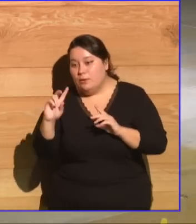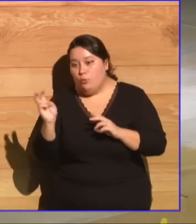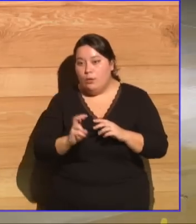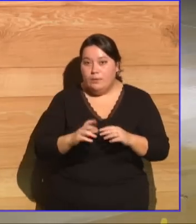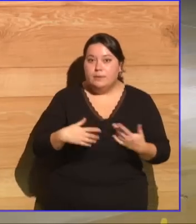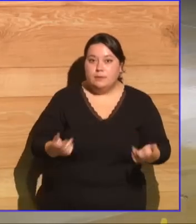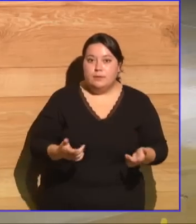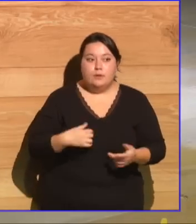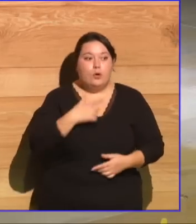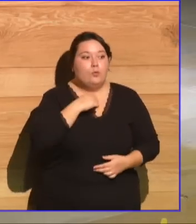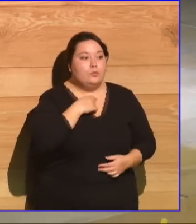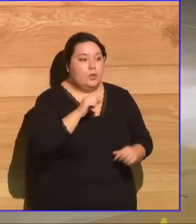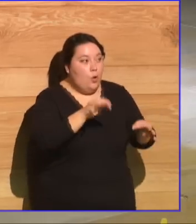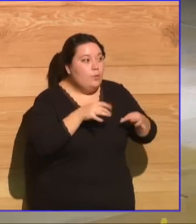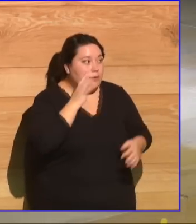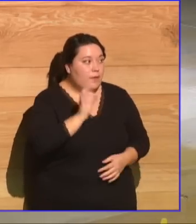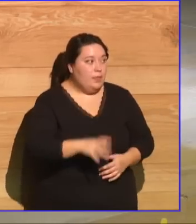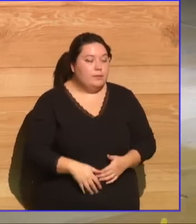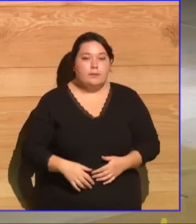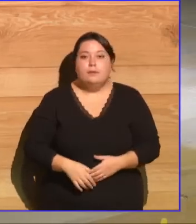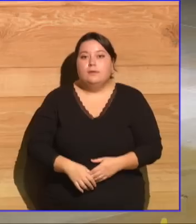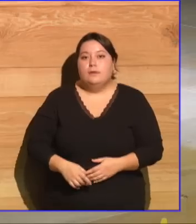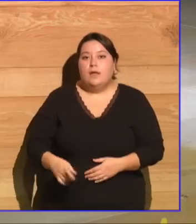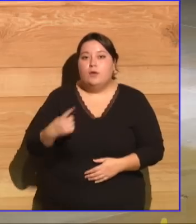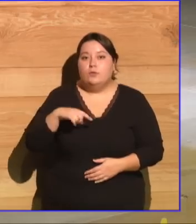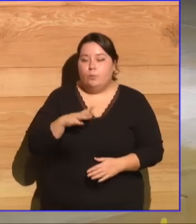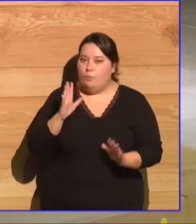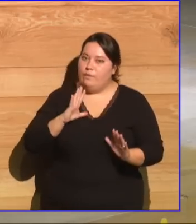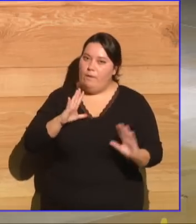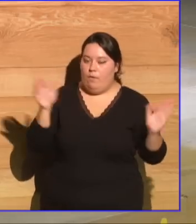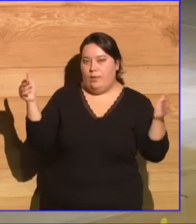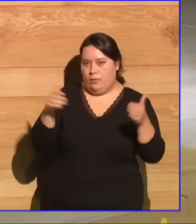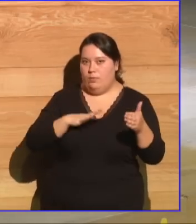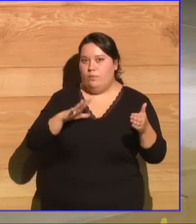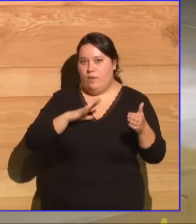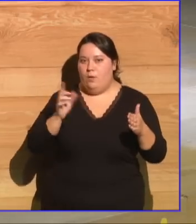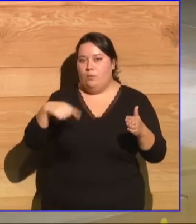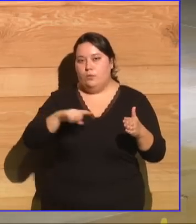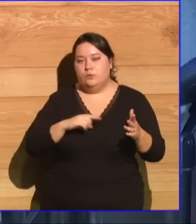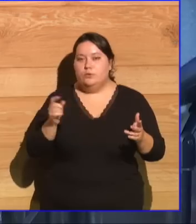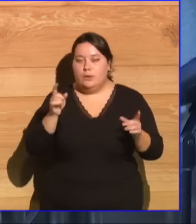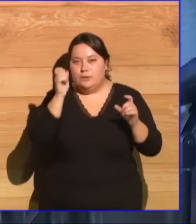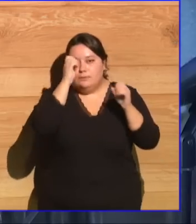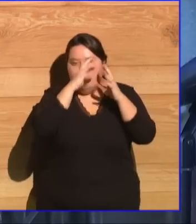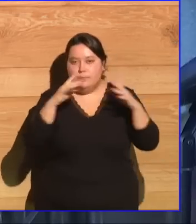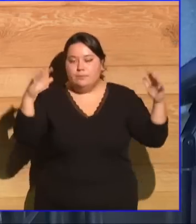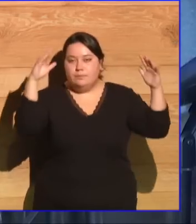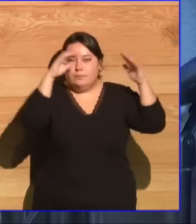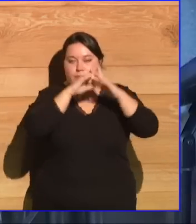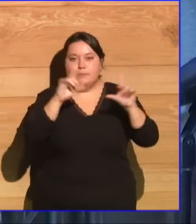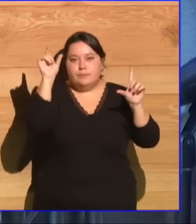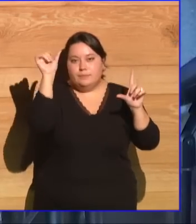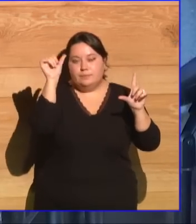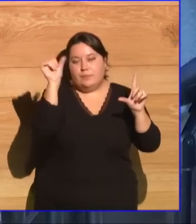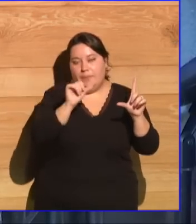instante en Always Nos gusta mucho Always, en el que nosotros... Prestad atención porque tenéis que evocar esta escena porque es muy importante. Porque creo que